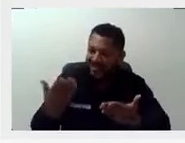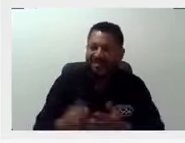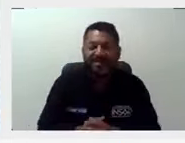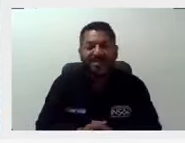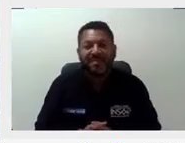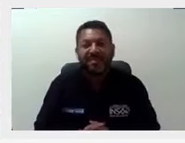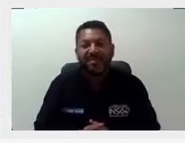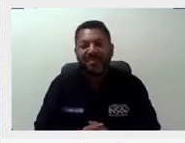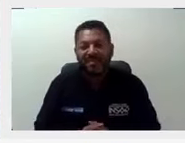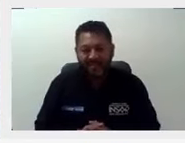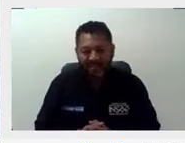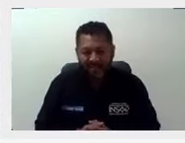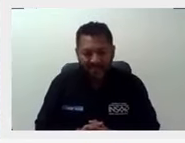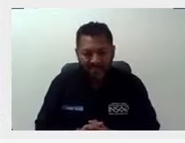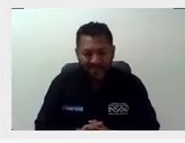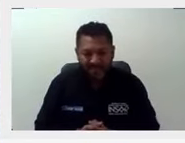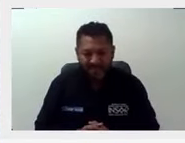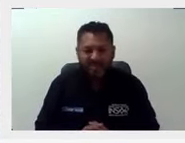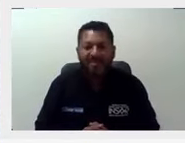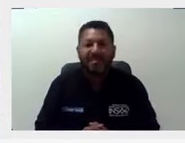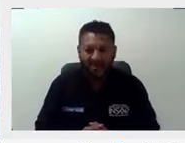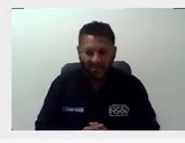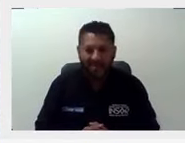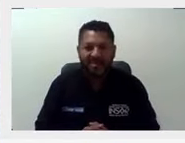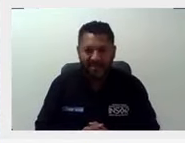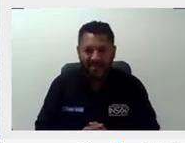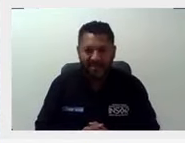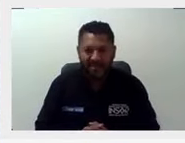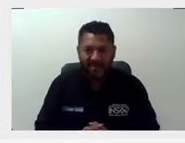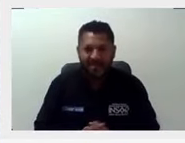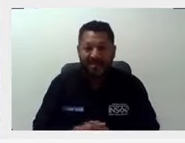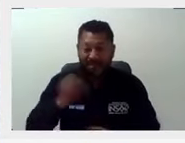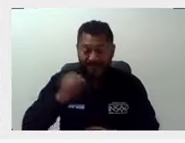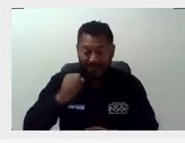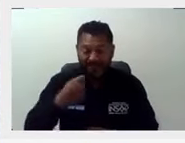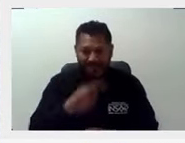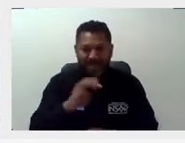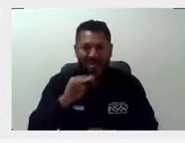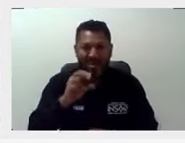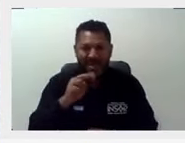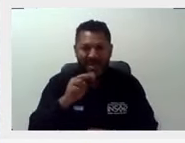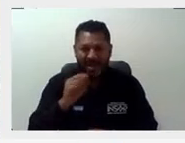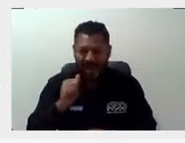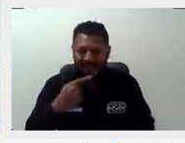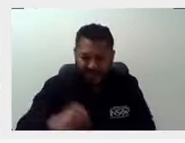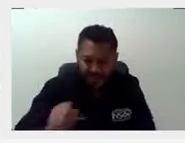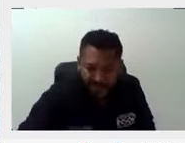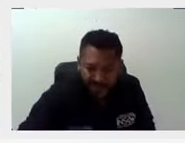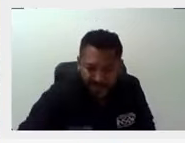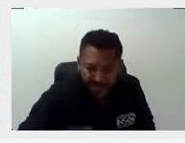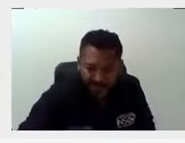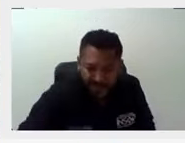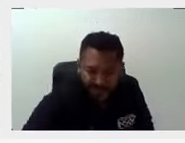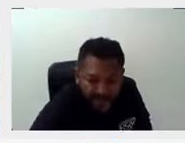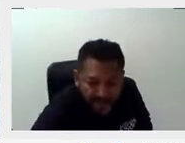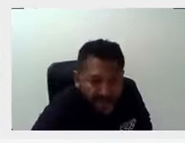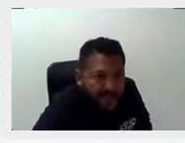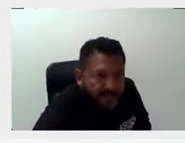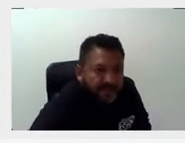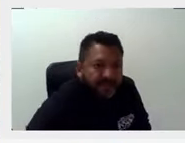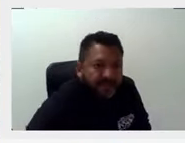rescatar y hacer eco de lo que habla Mónica, que tiene que ver con esos espacios naturales que la familia tiene